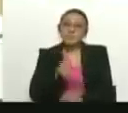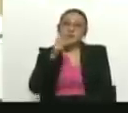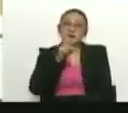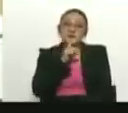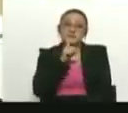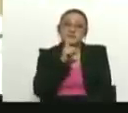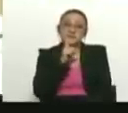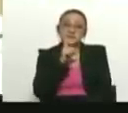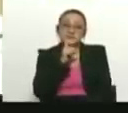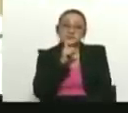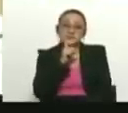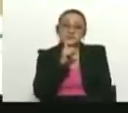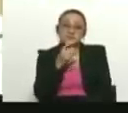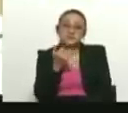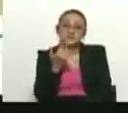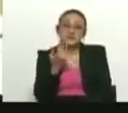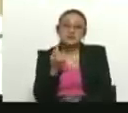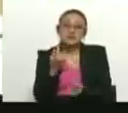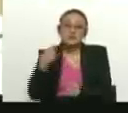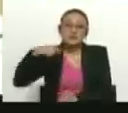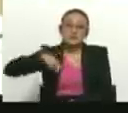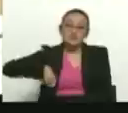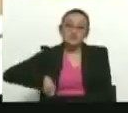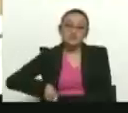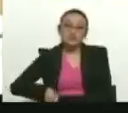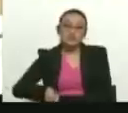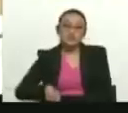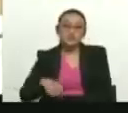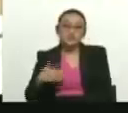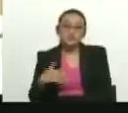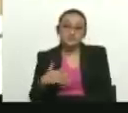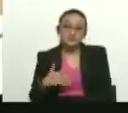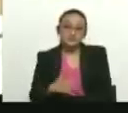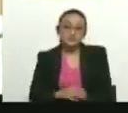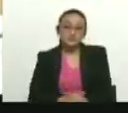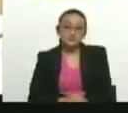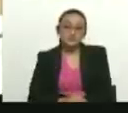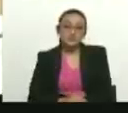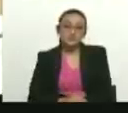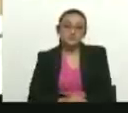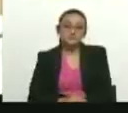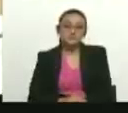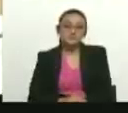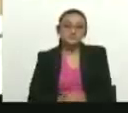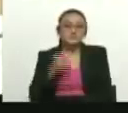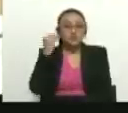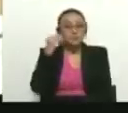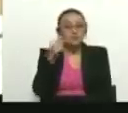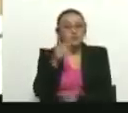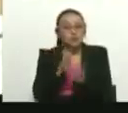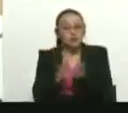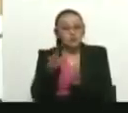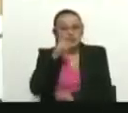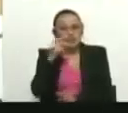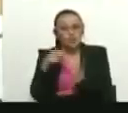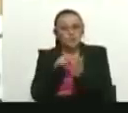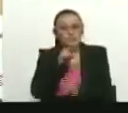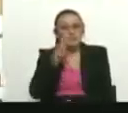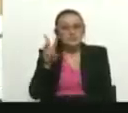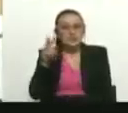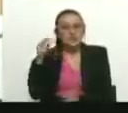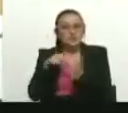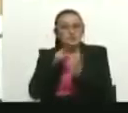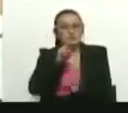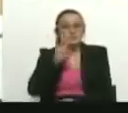dado que amerita una gran inversión, una gran inversión. Así que creo que estos años, 2023,